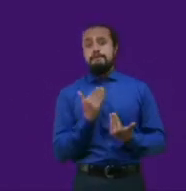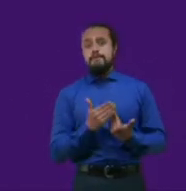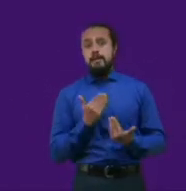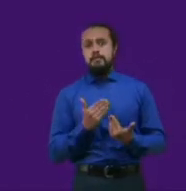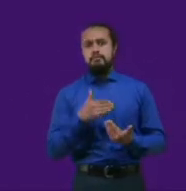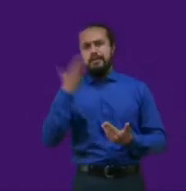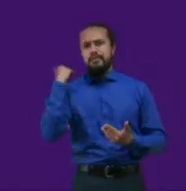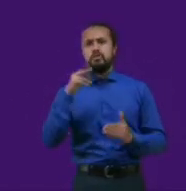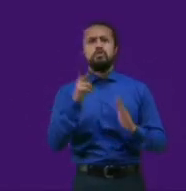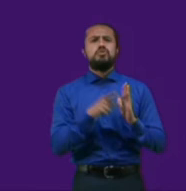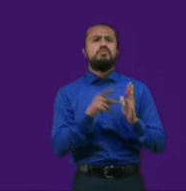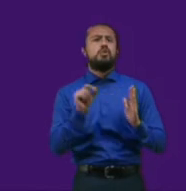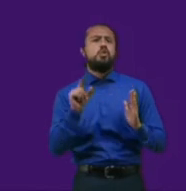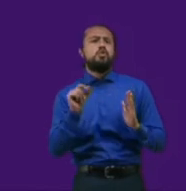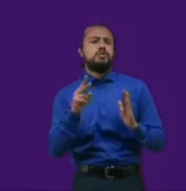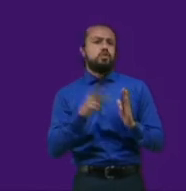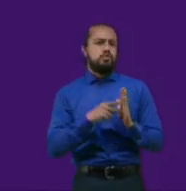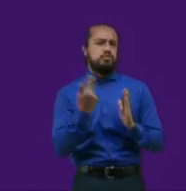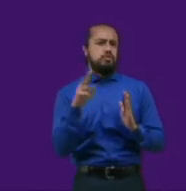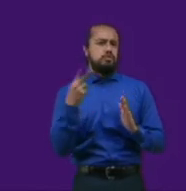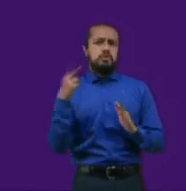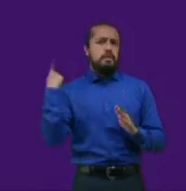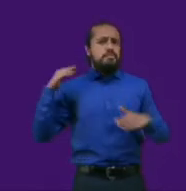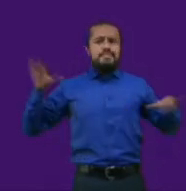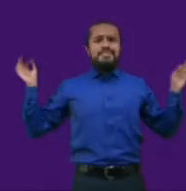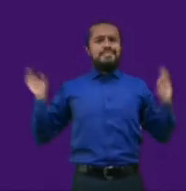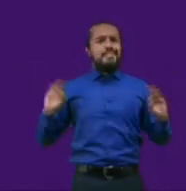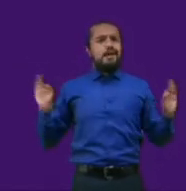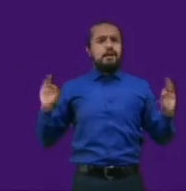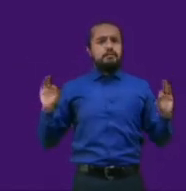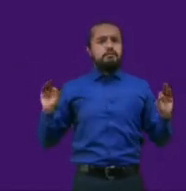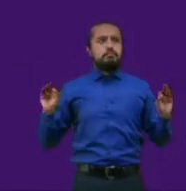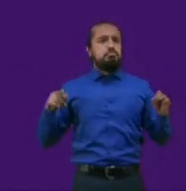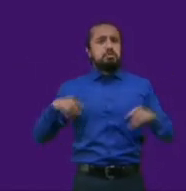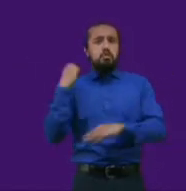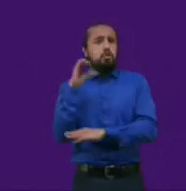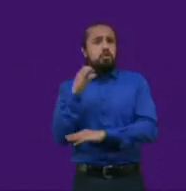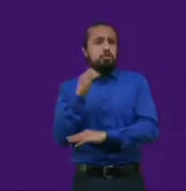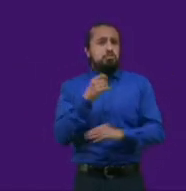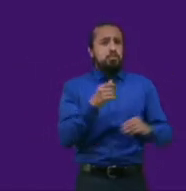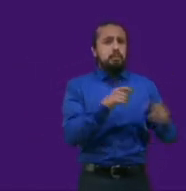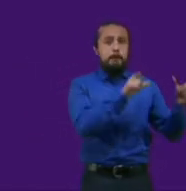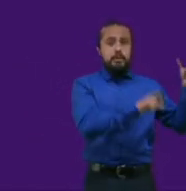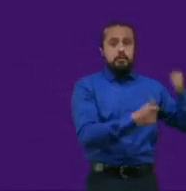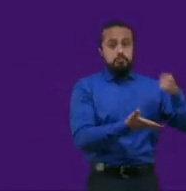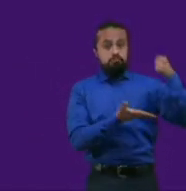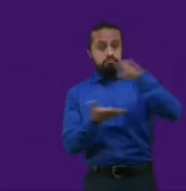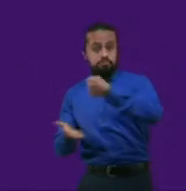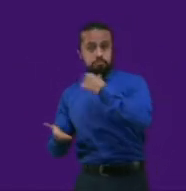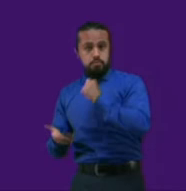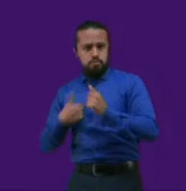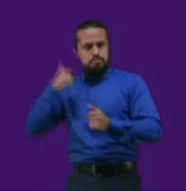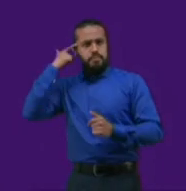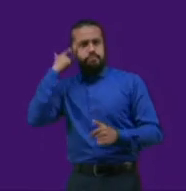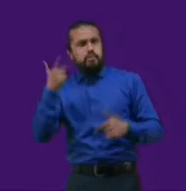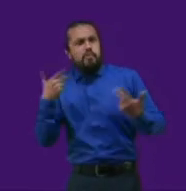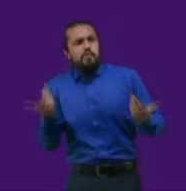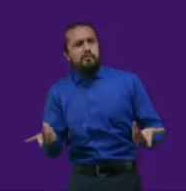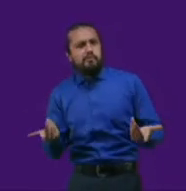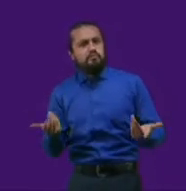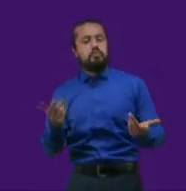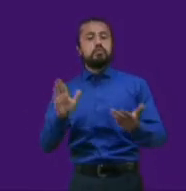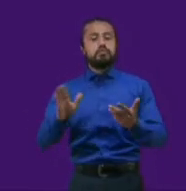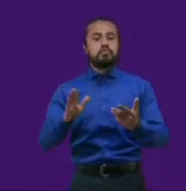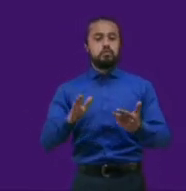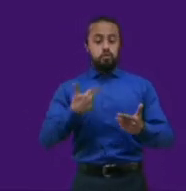del año 2011-2012. Entonces yo empecé pensando que la compañía tenía que crecer era con la capacidad de